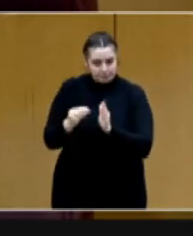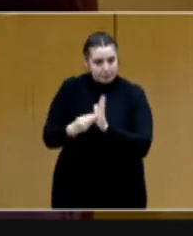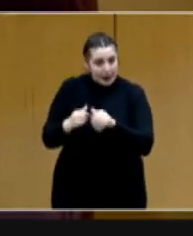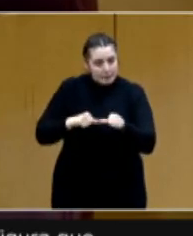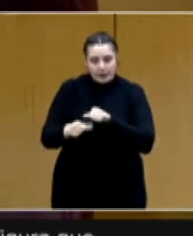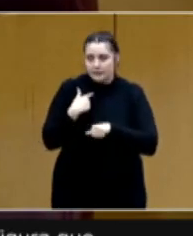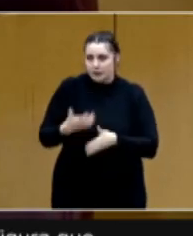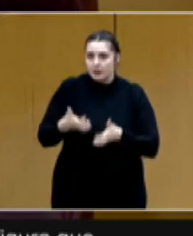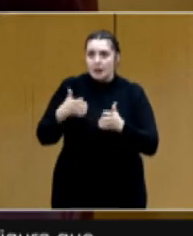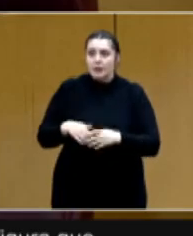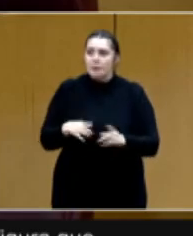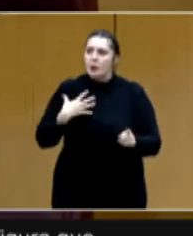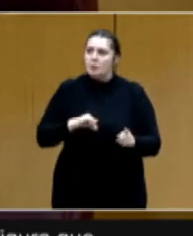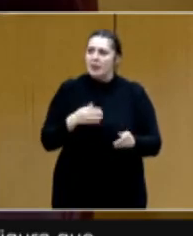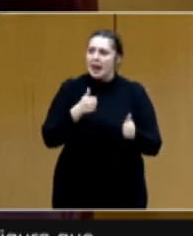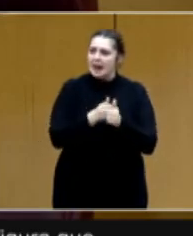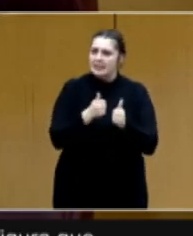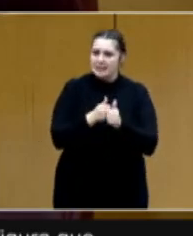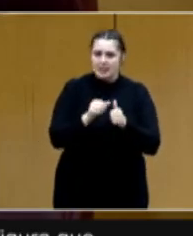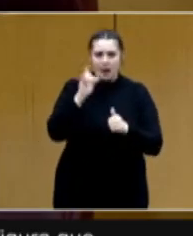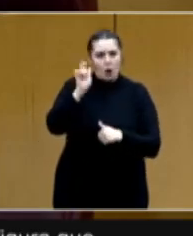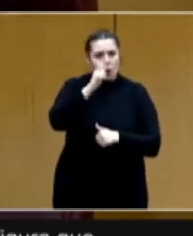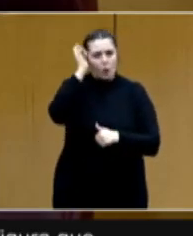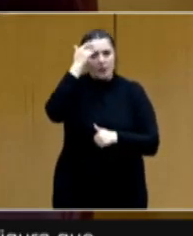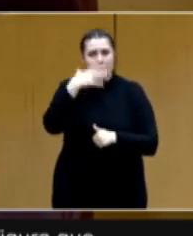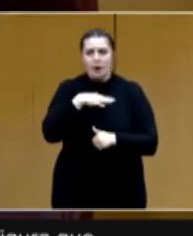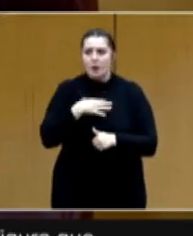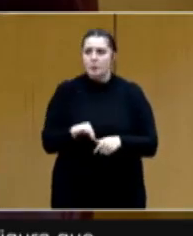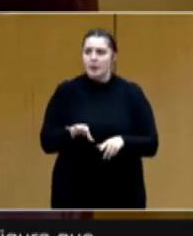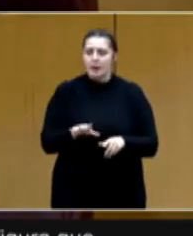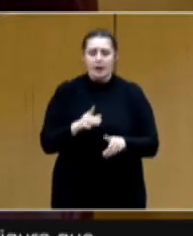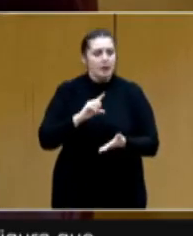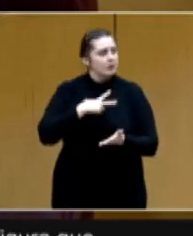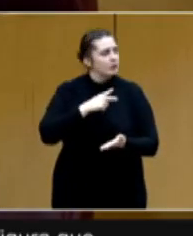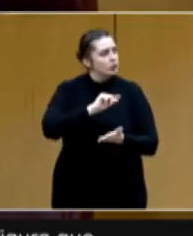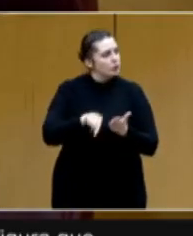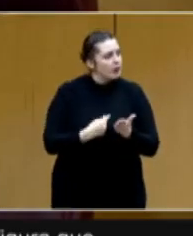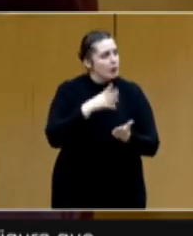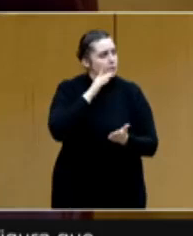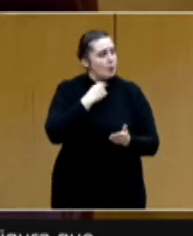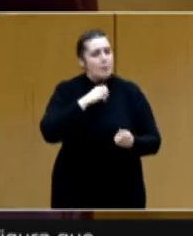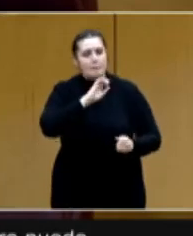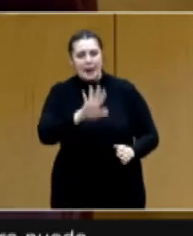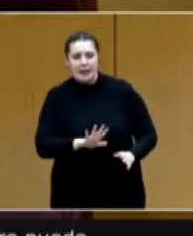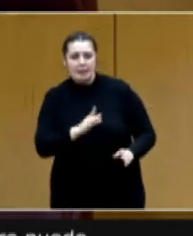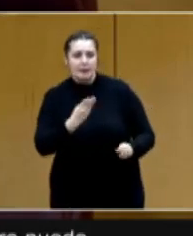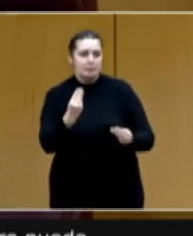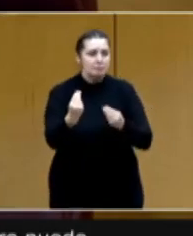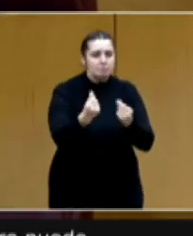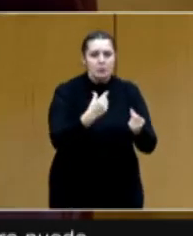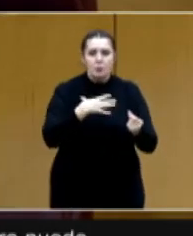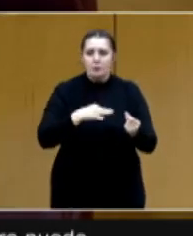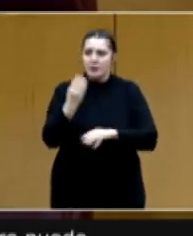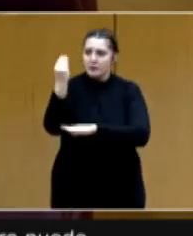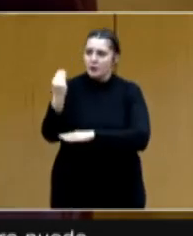puede ser que la asistencia tal como está configurado ahora que permite que se pueda otorgar ante notario en previsión o en apreciación de que necesites una figura de apoyo va a dejar